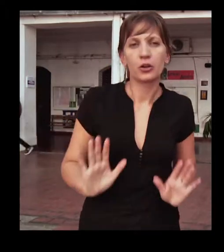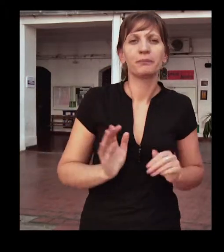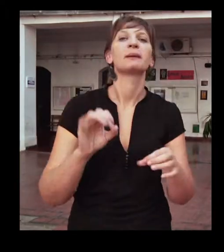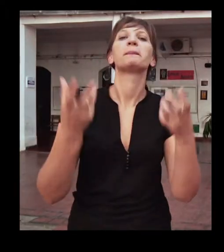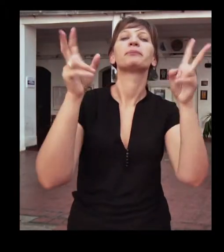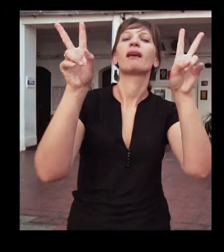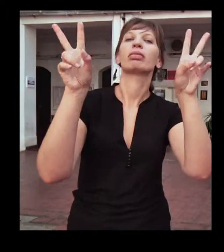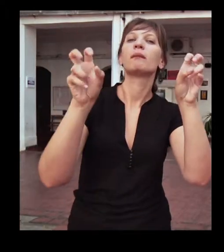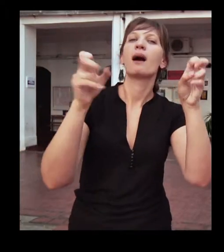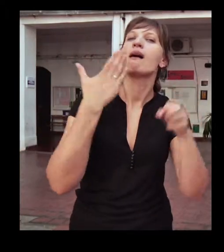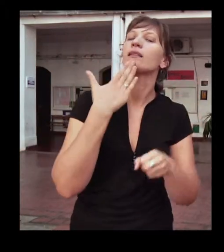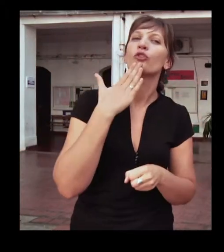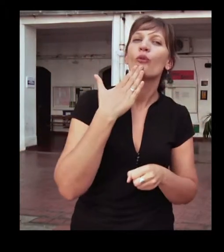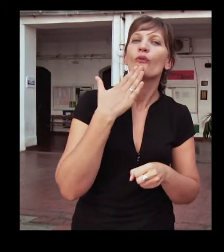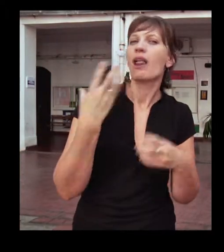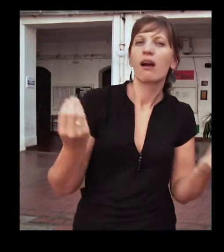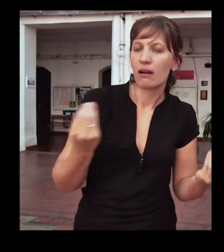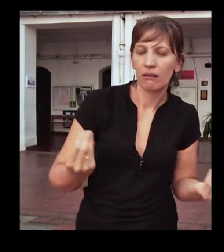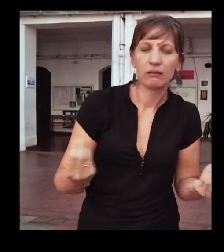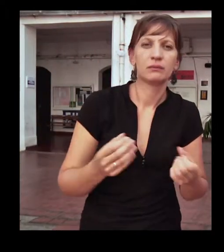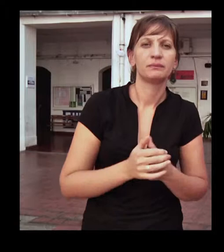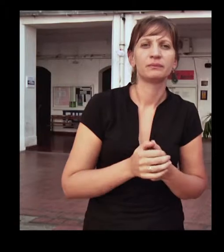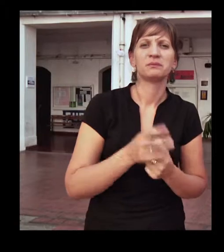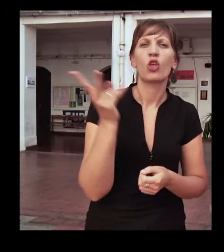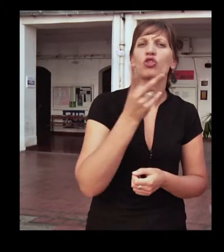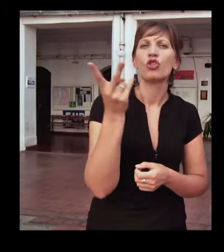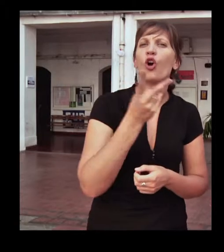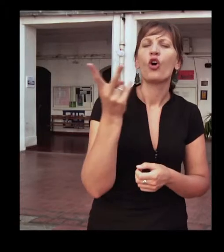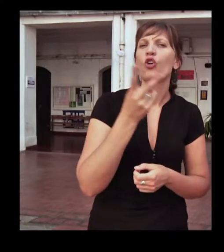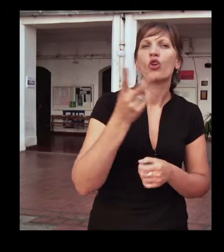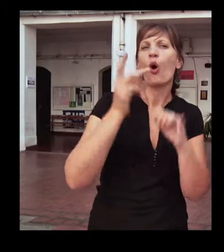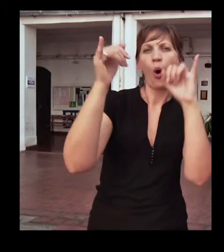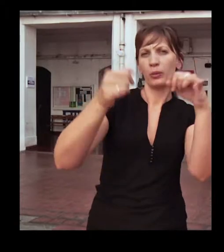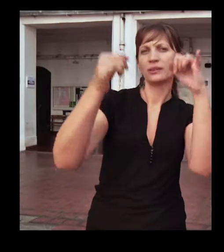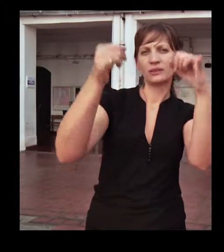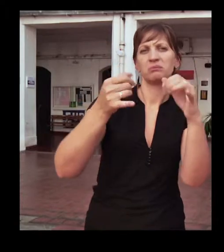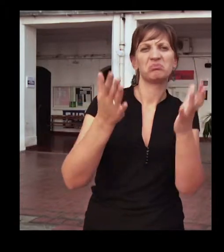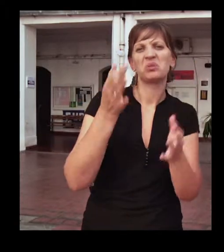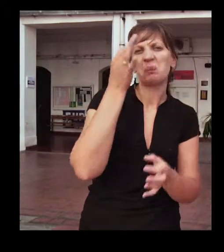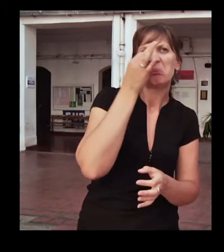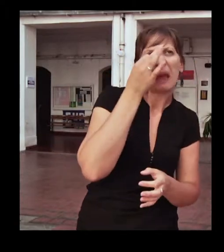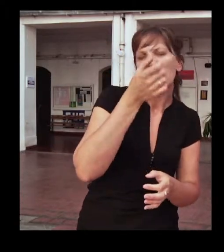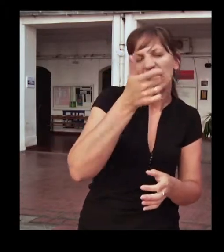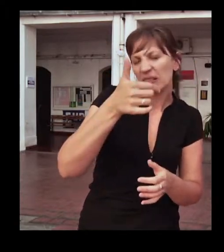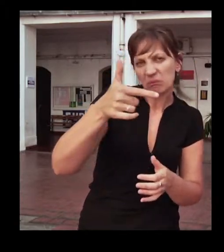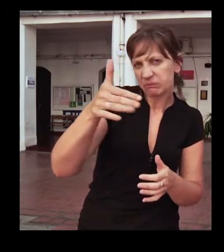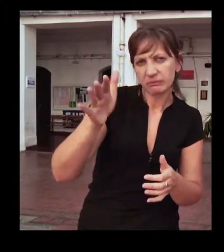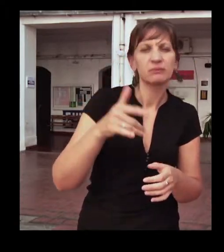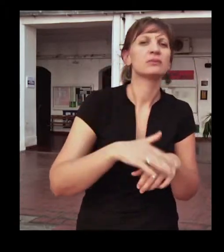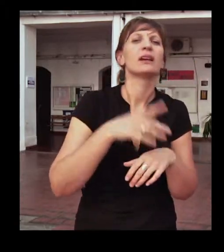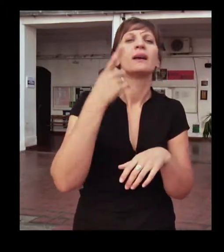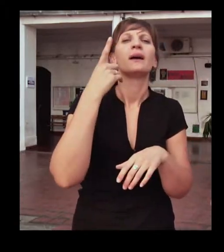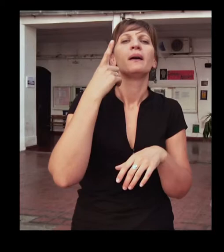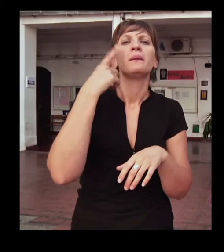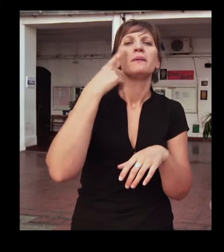dos jóvenes 20 poquito que bien con sus padres y en el caso uno es